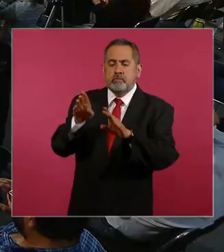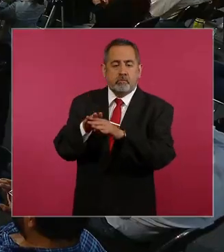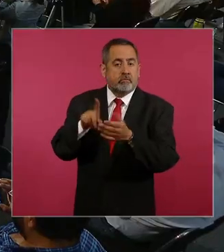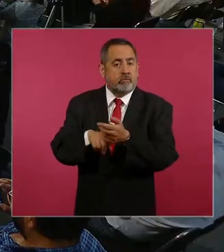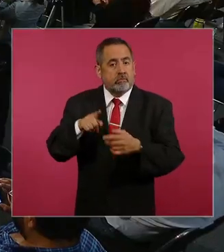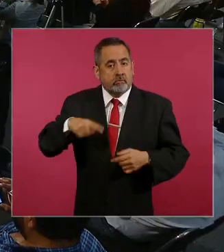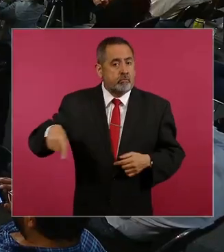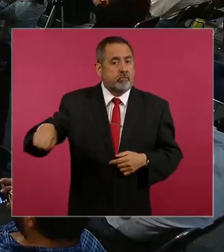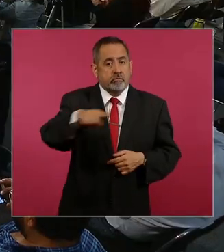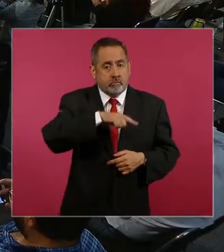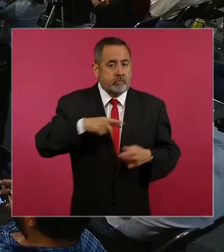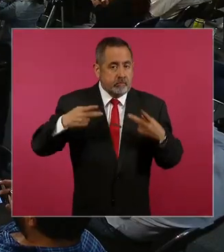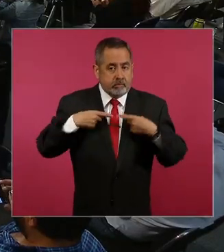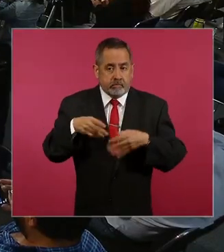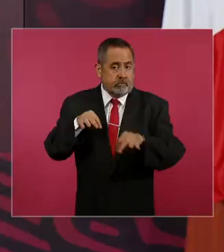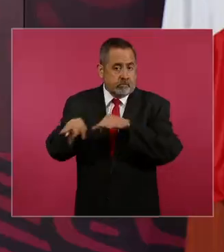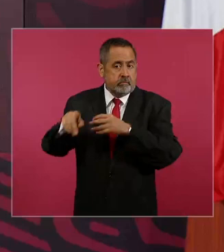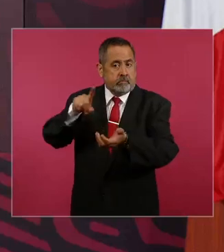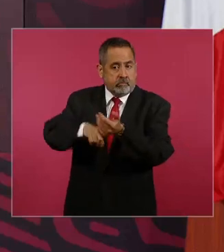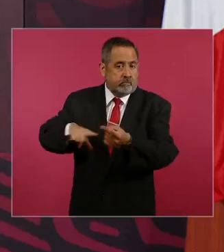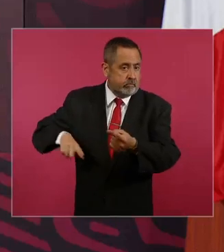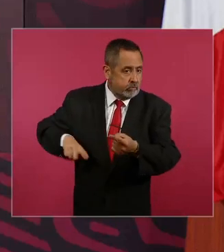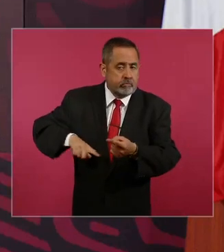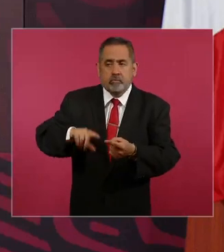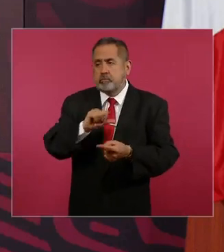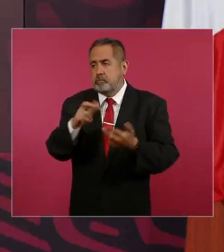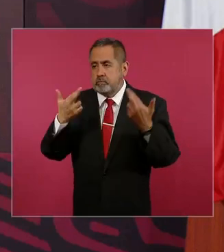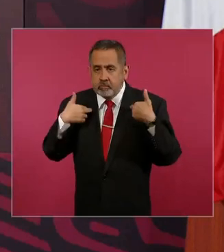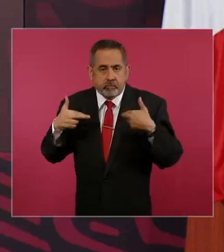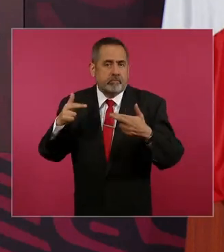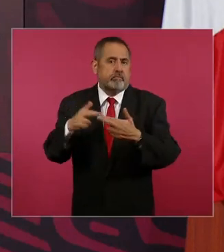los trabajadores del estado a los maestros